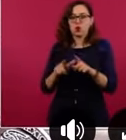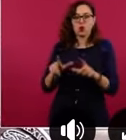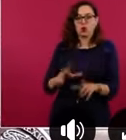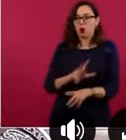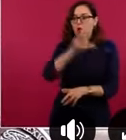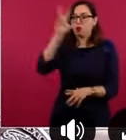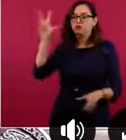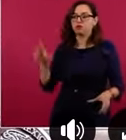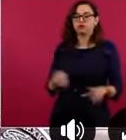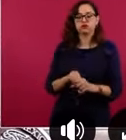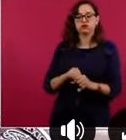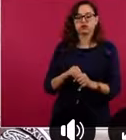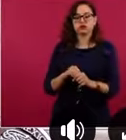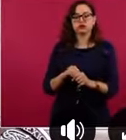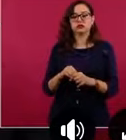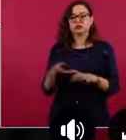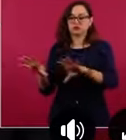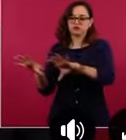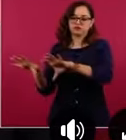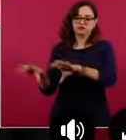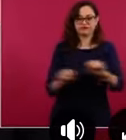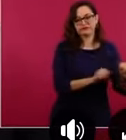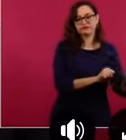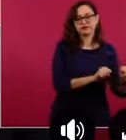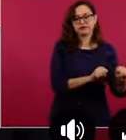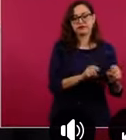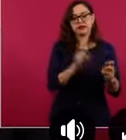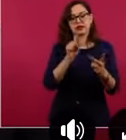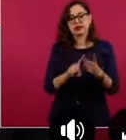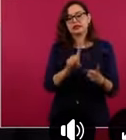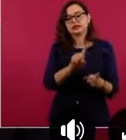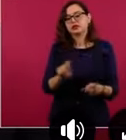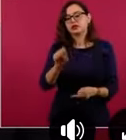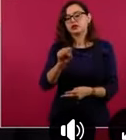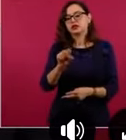actividades criminales. Se les aseguraron 175 armas largas,